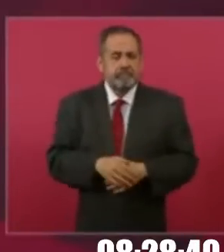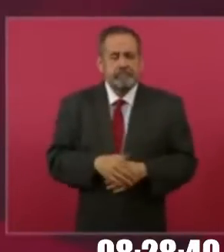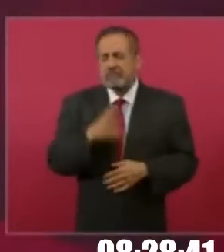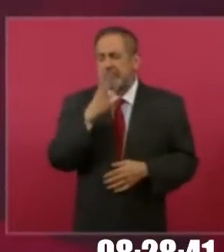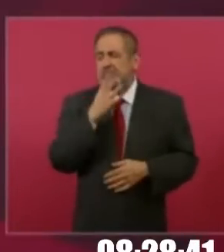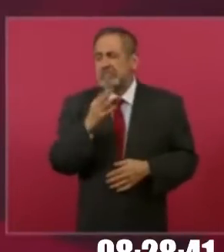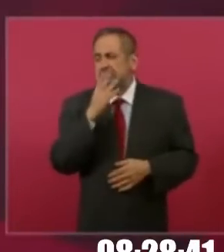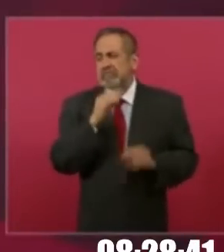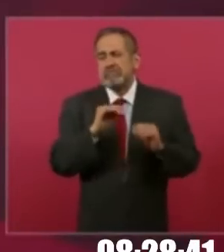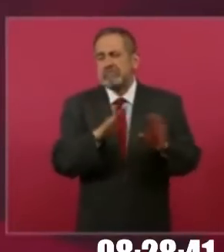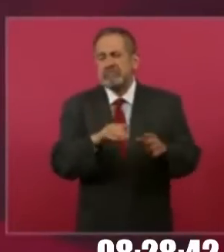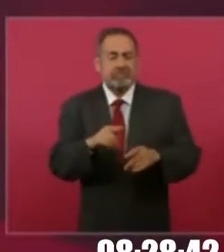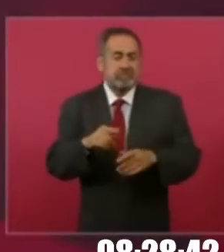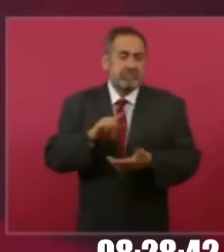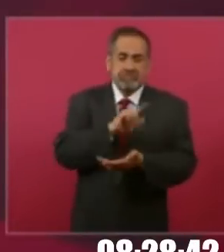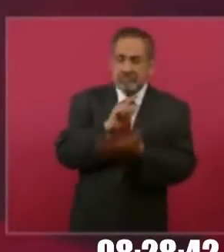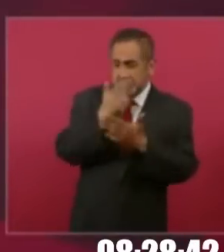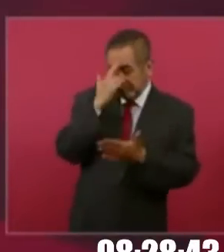consideró